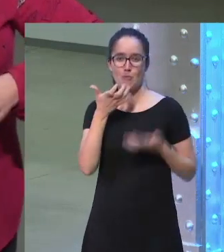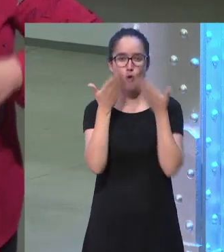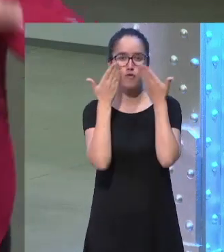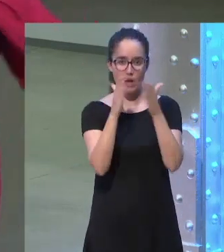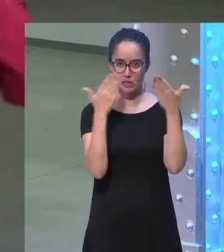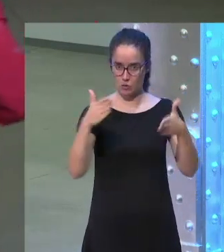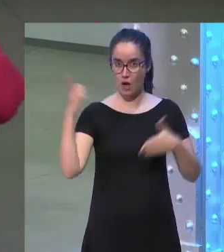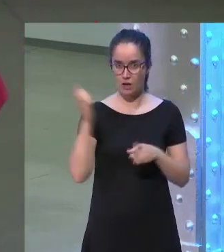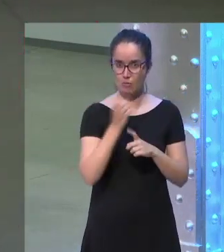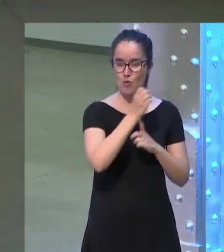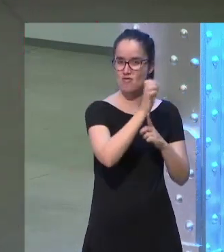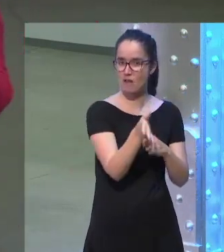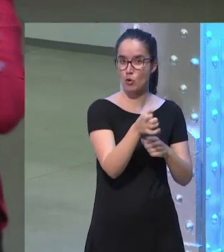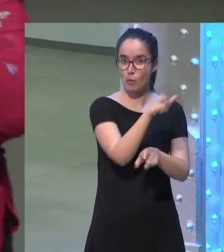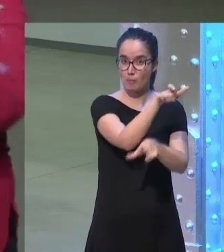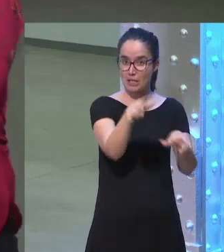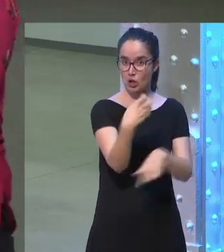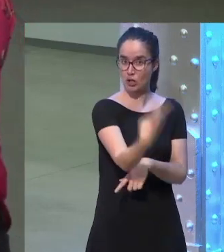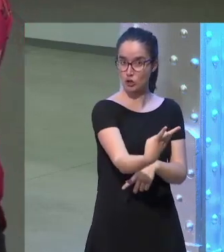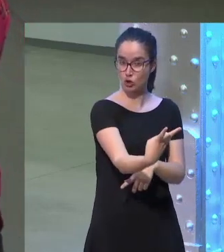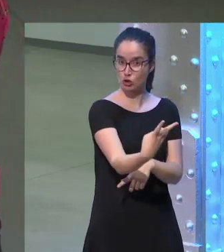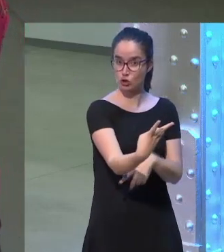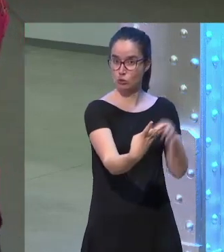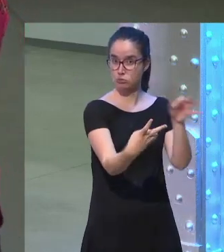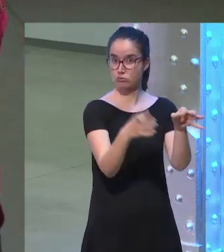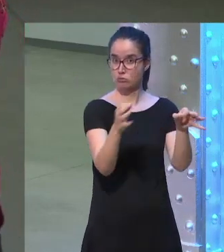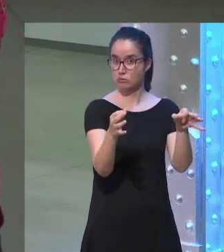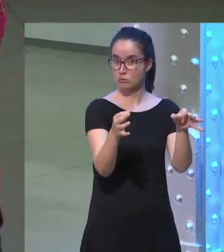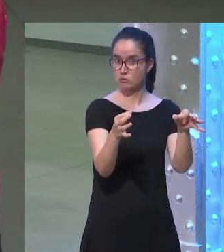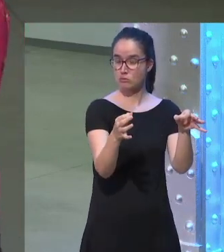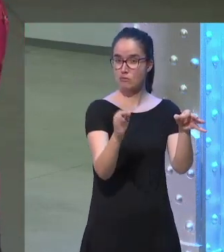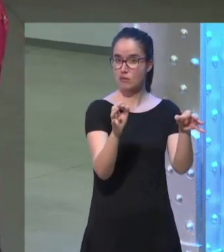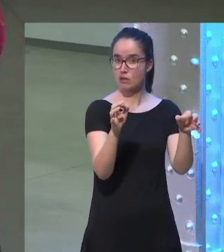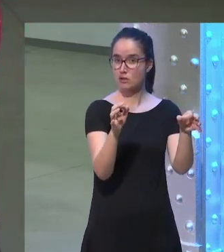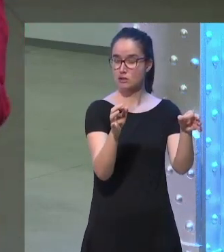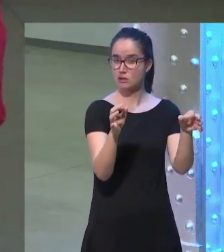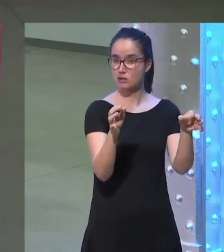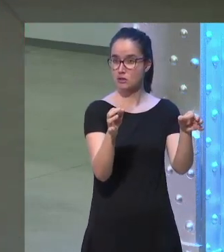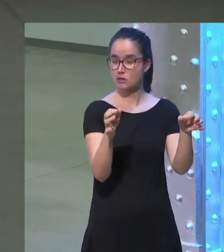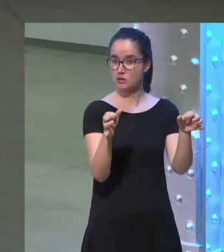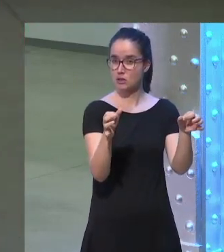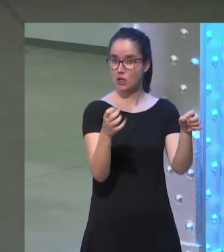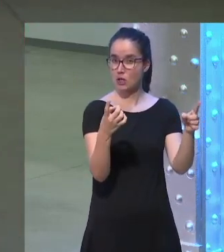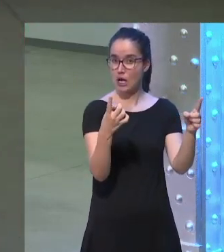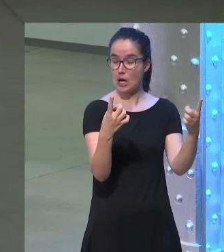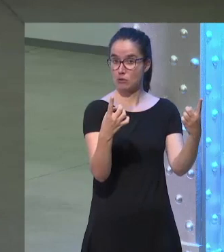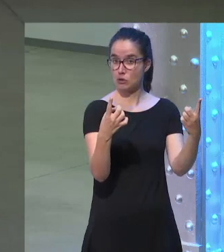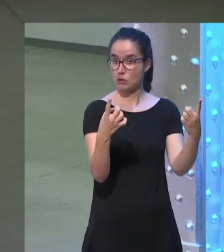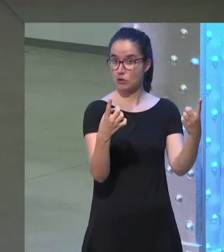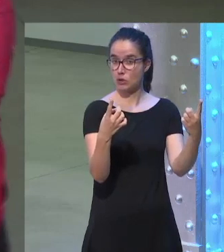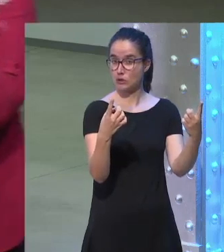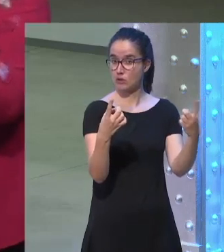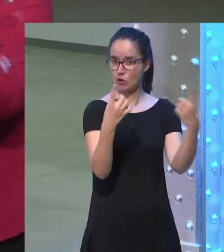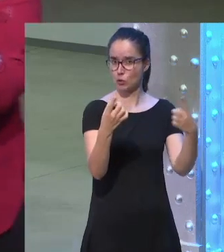bien que es un grafo, ¿no? Donde dos personas, dos usuarios, son dos puntitos, se podrían pintar en un dibujo, cada